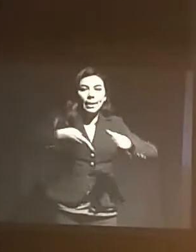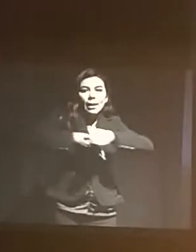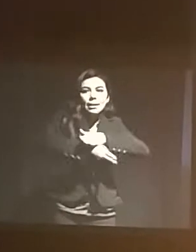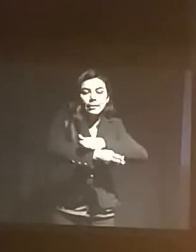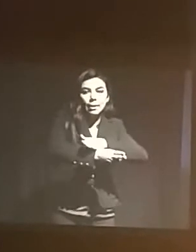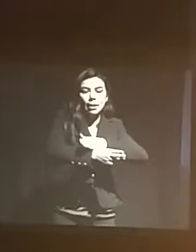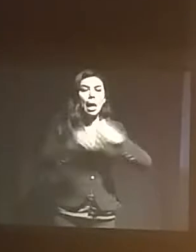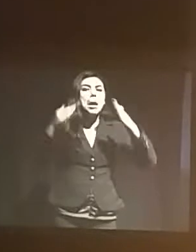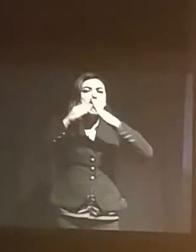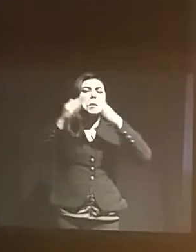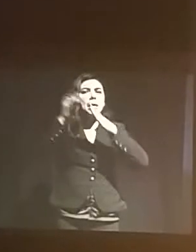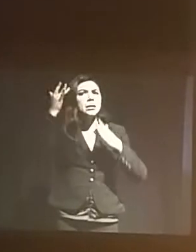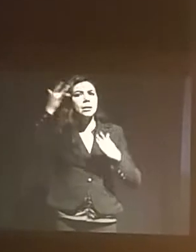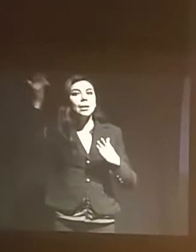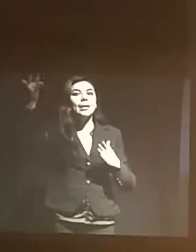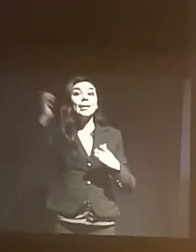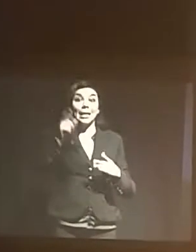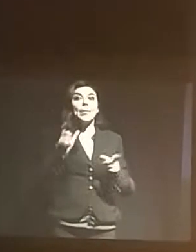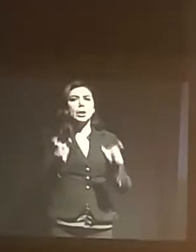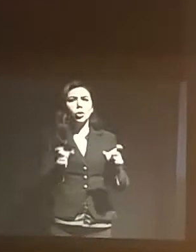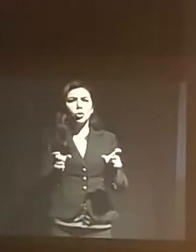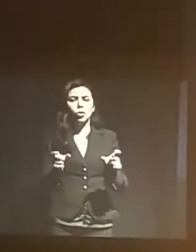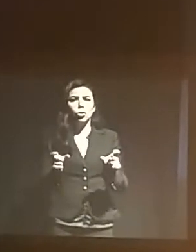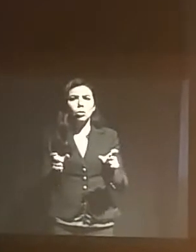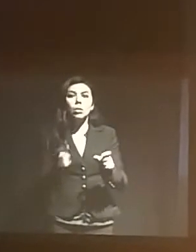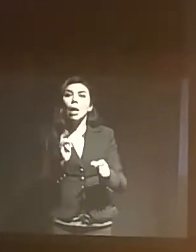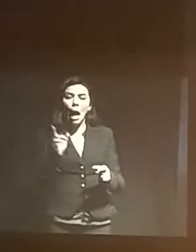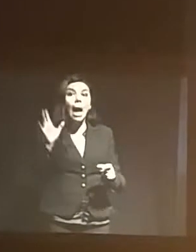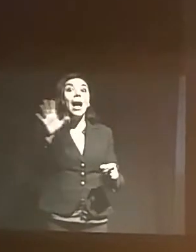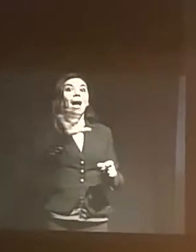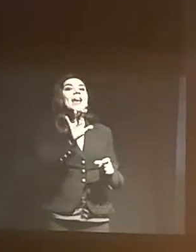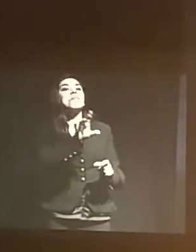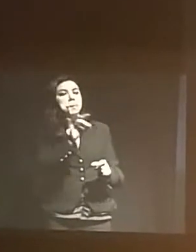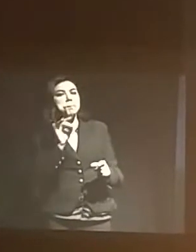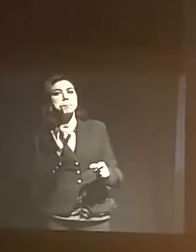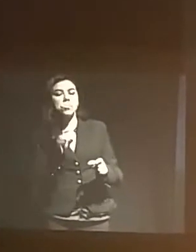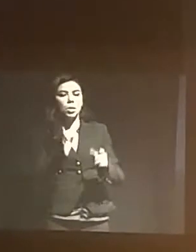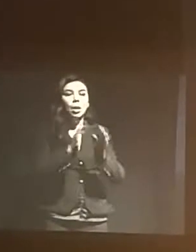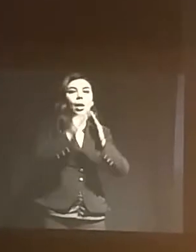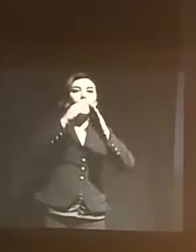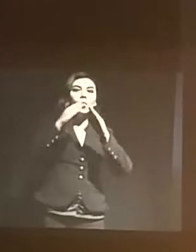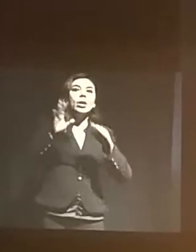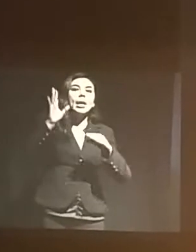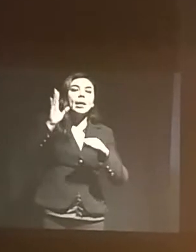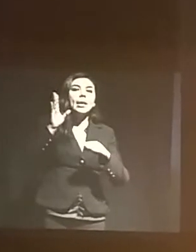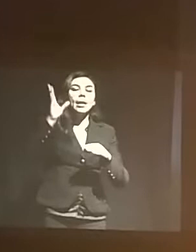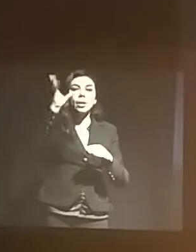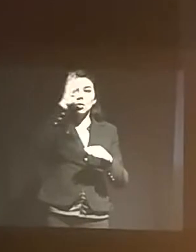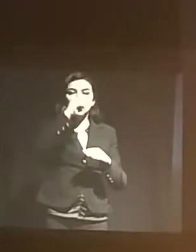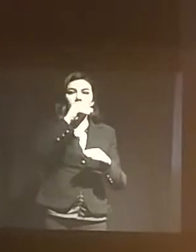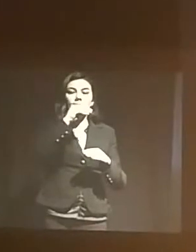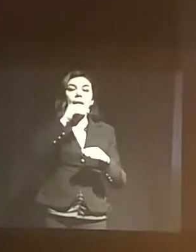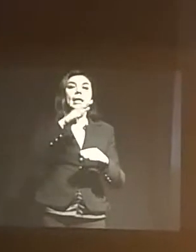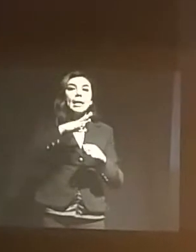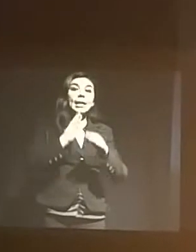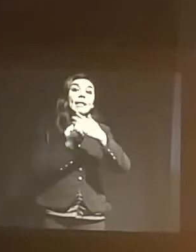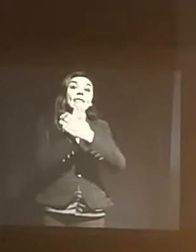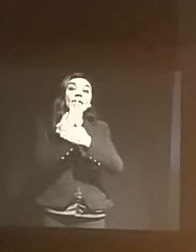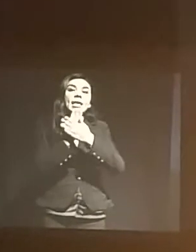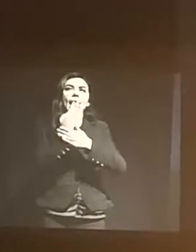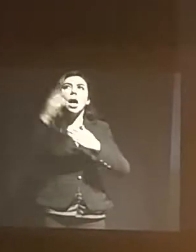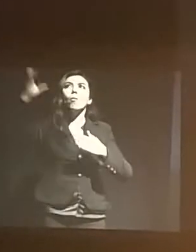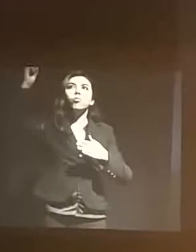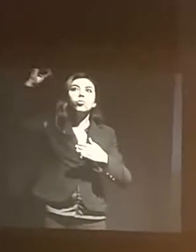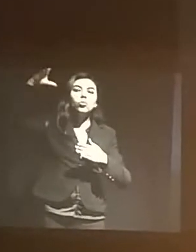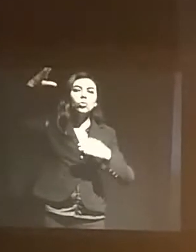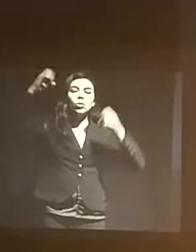casa inteligente aparece este control. Este control se ve partido en dos, día y noche. Y controla todo,